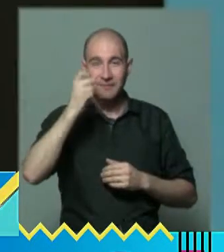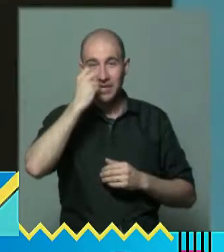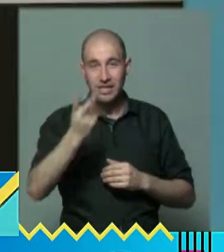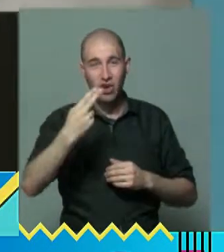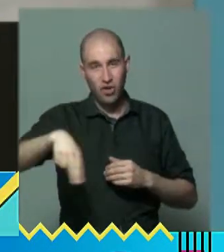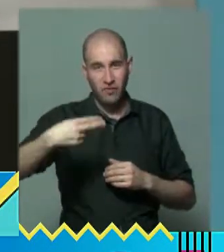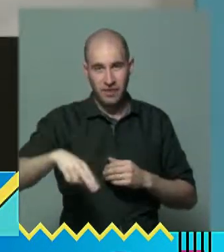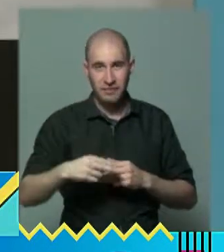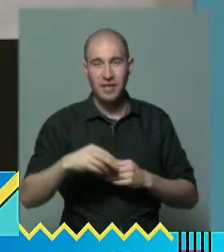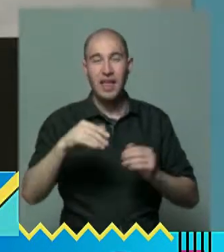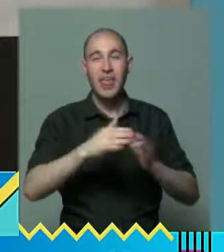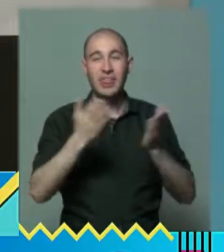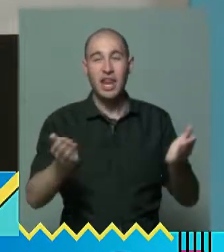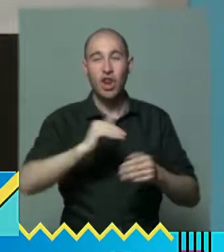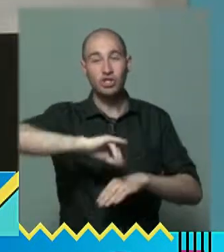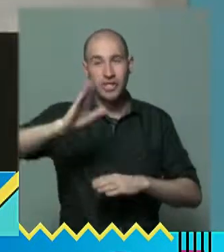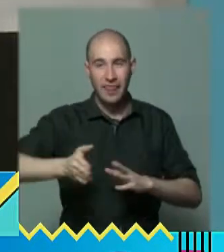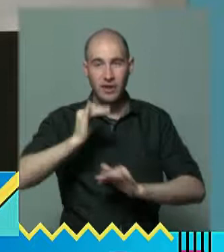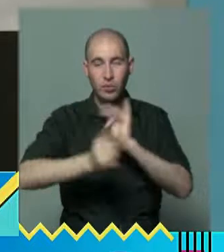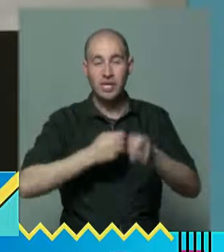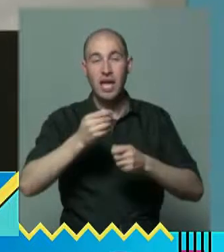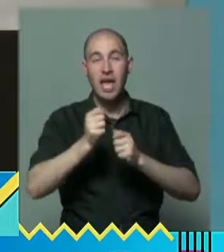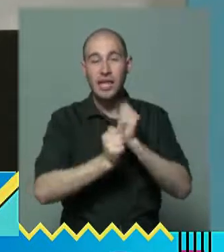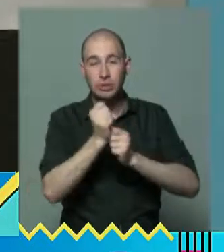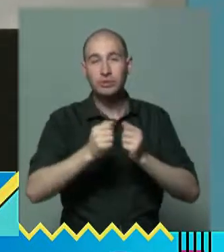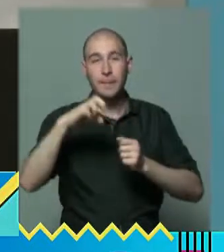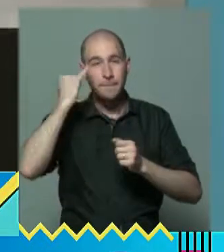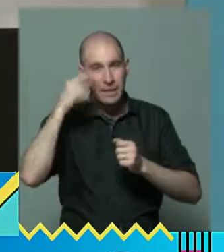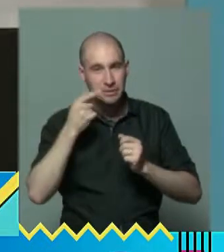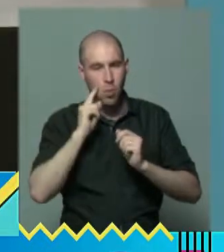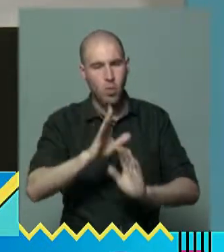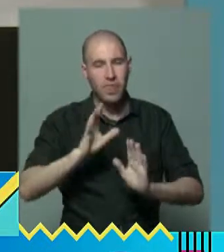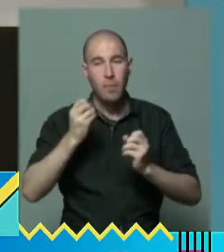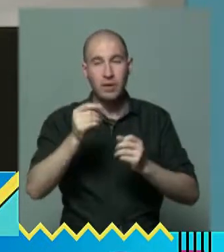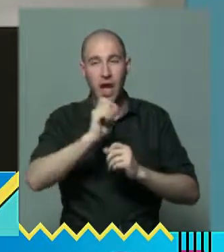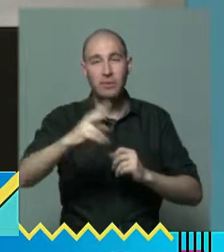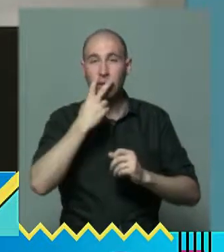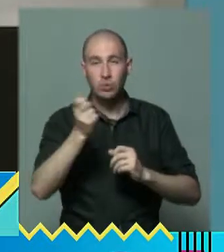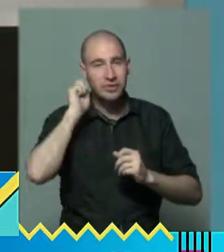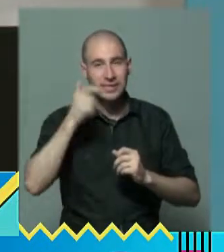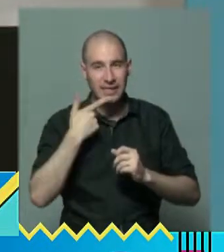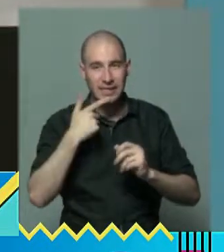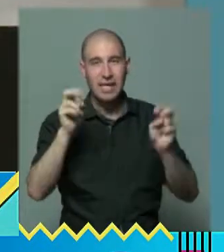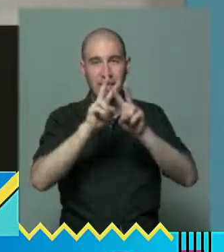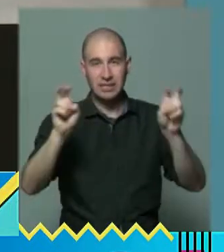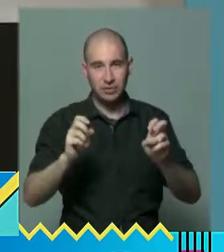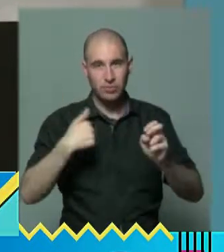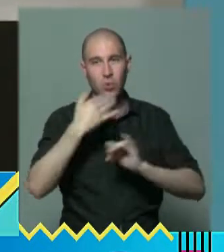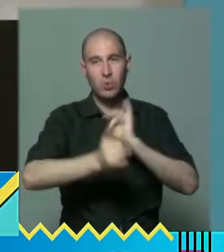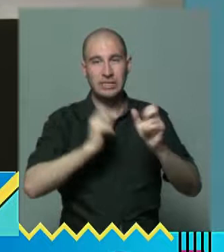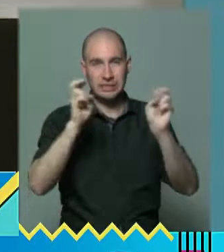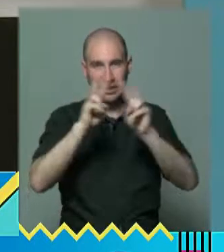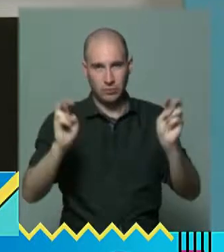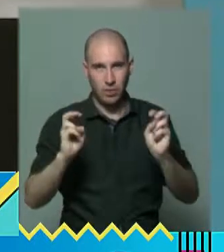de noviembre, una nota en el diario Los Andes que dice Industrias y Pymes en alerta por la suba de luz y el gas. Ese era el título, yo leo lo que dice el